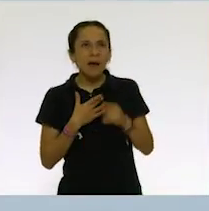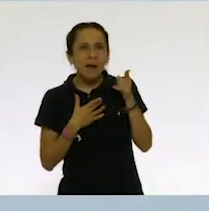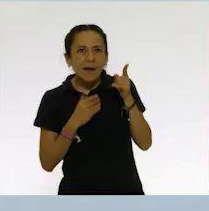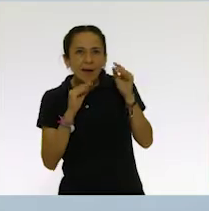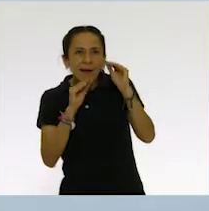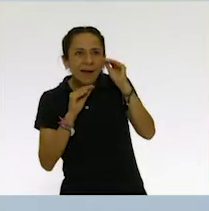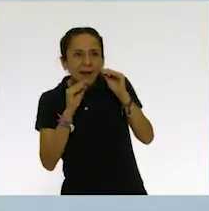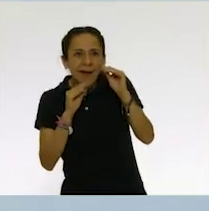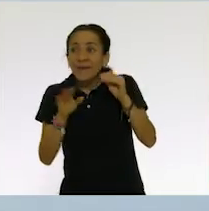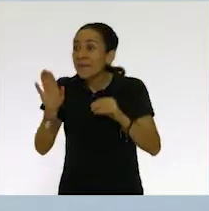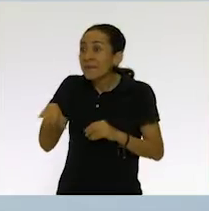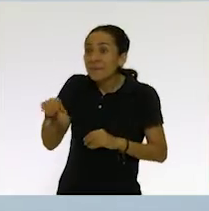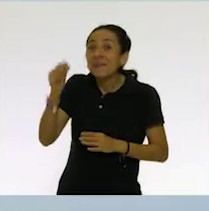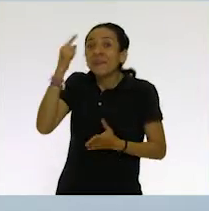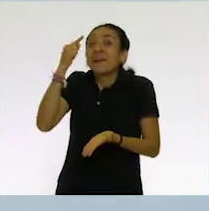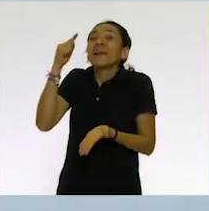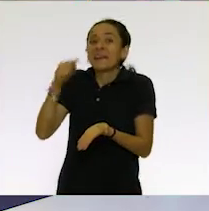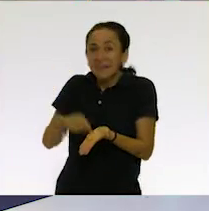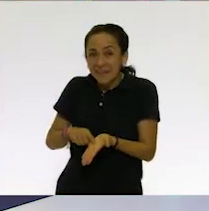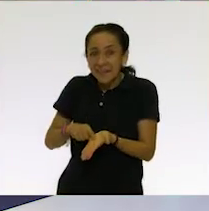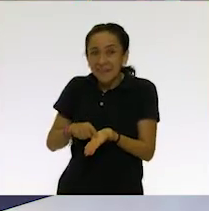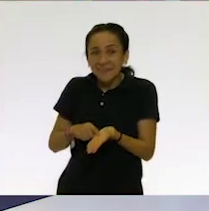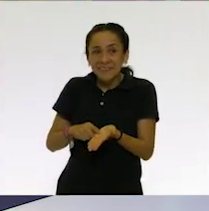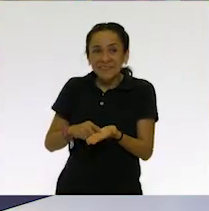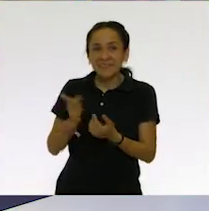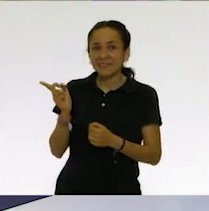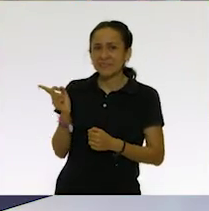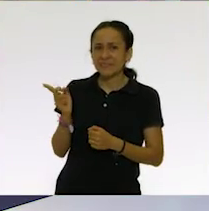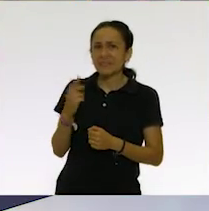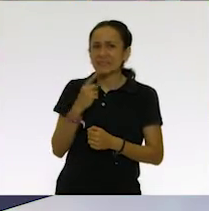ver. Ajá, ¿qué tenemos aquí? Creo